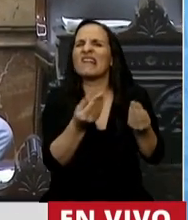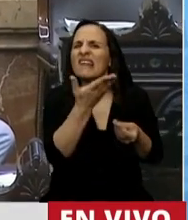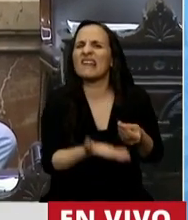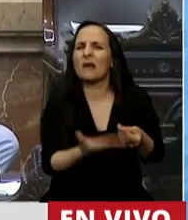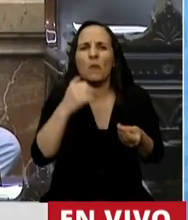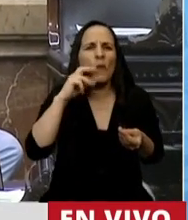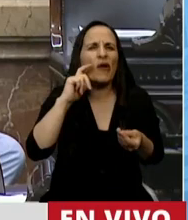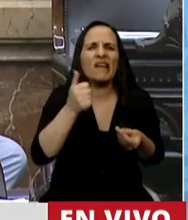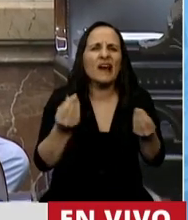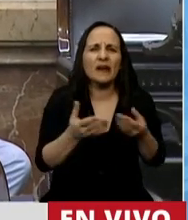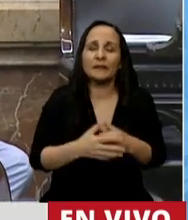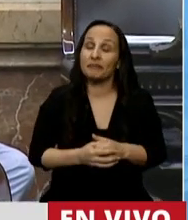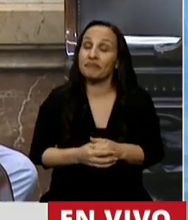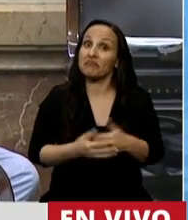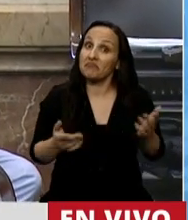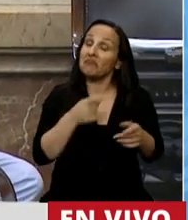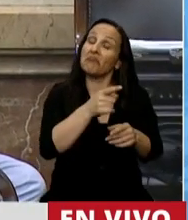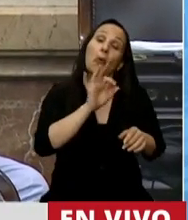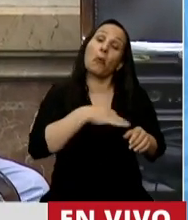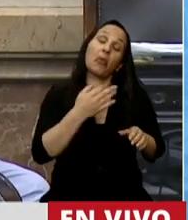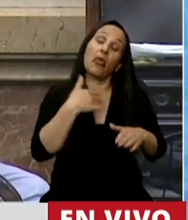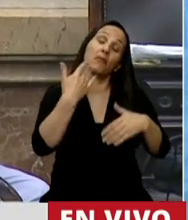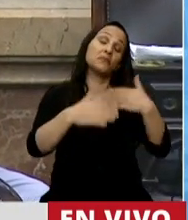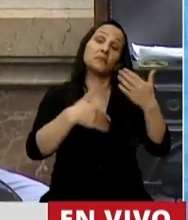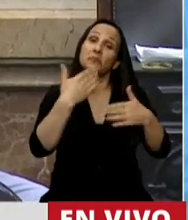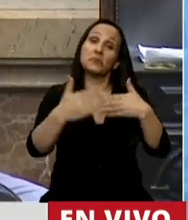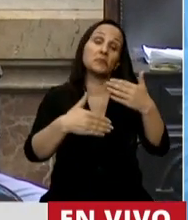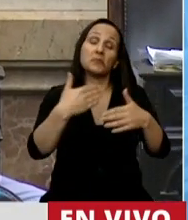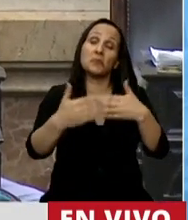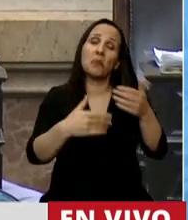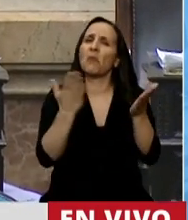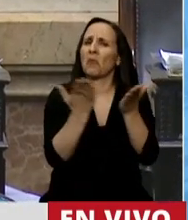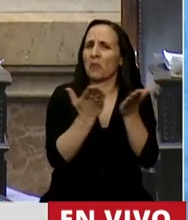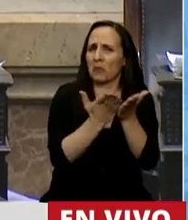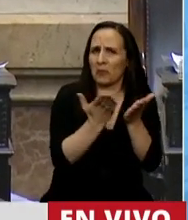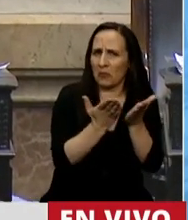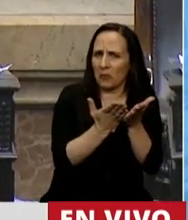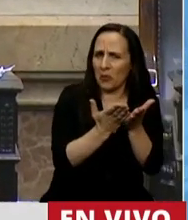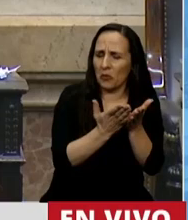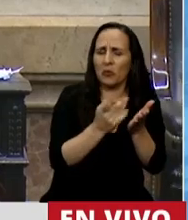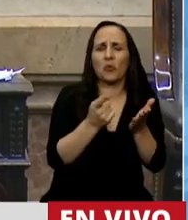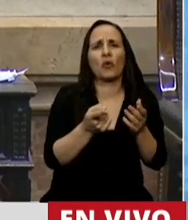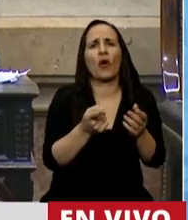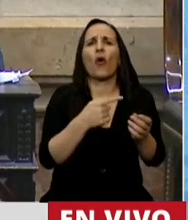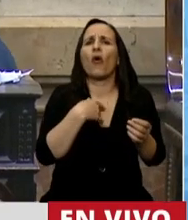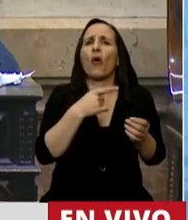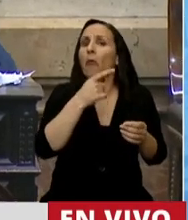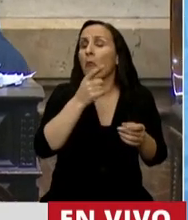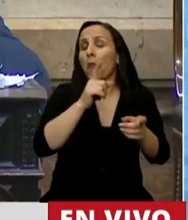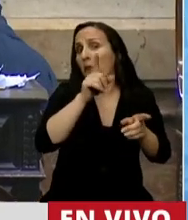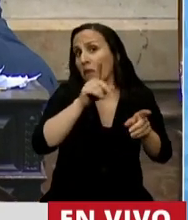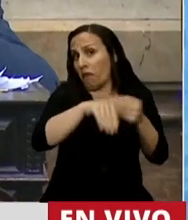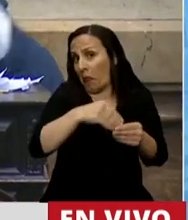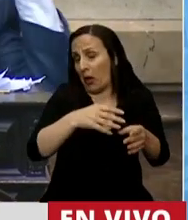estas palabras. Mónica continuó su vida, estudió, formó una familia